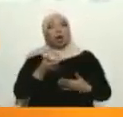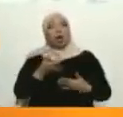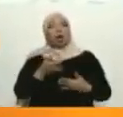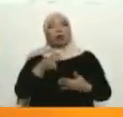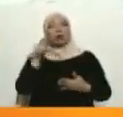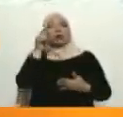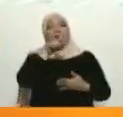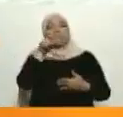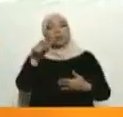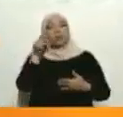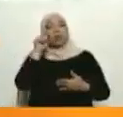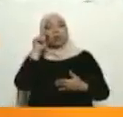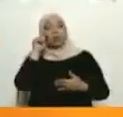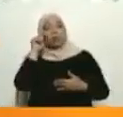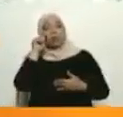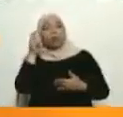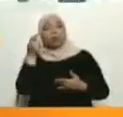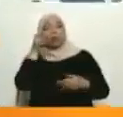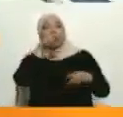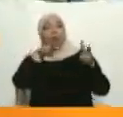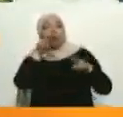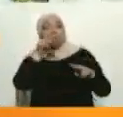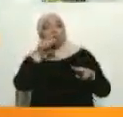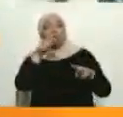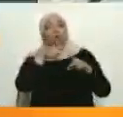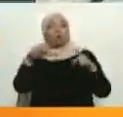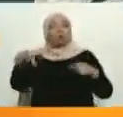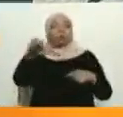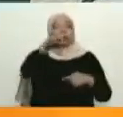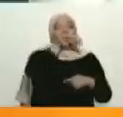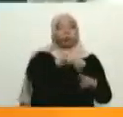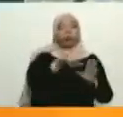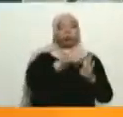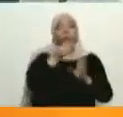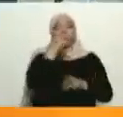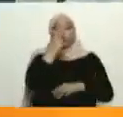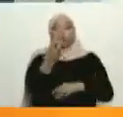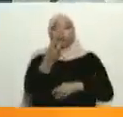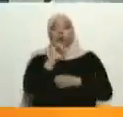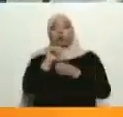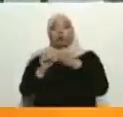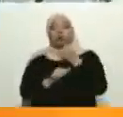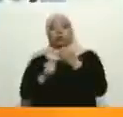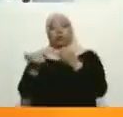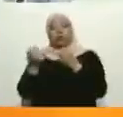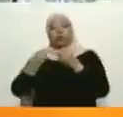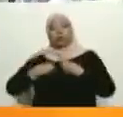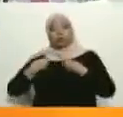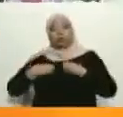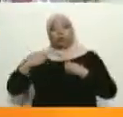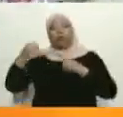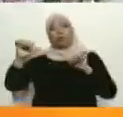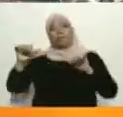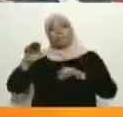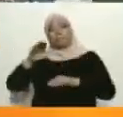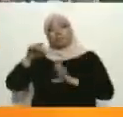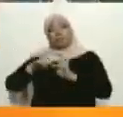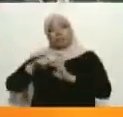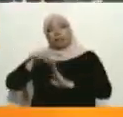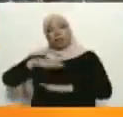turistas que o se desplazaron hacia otros estados o como se señaló la vicepresidenta hicieron el turismo de la proximidad